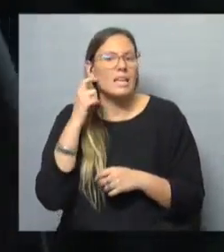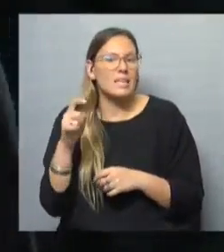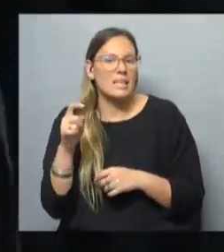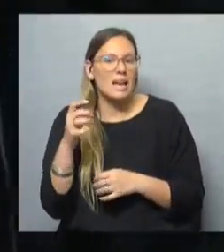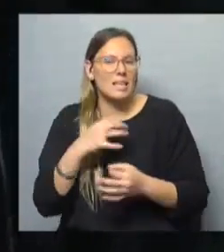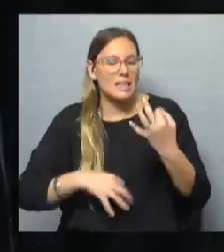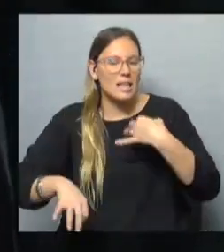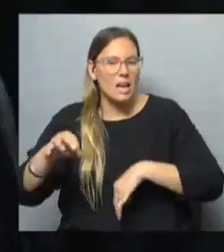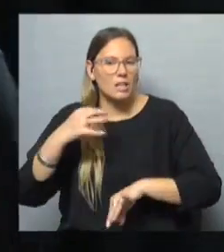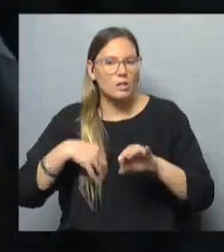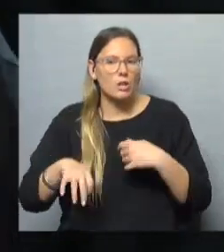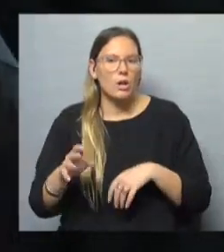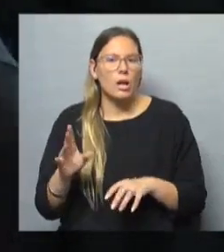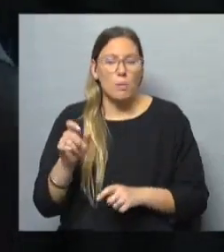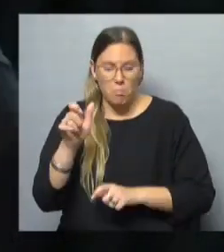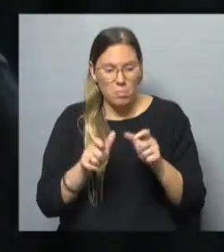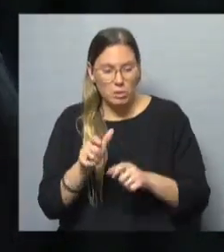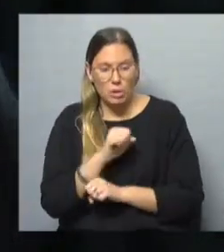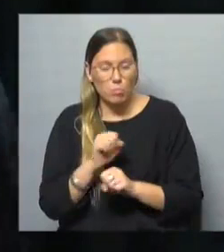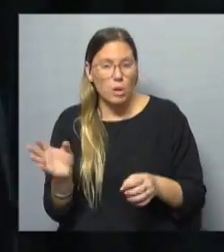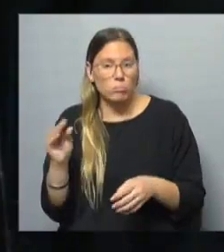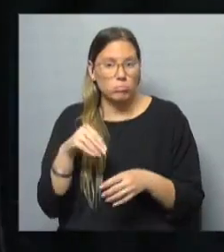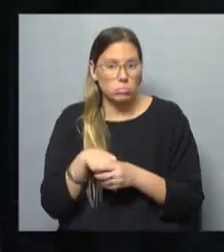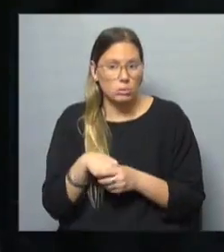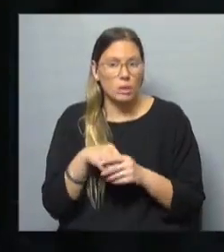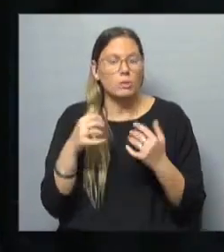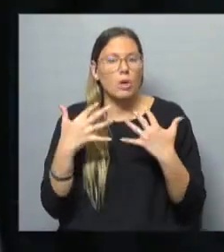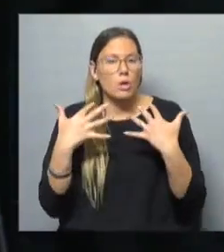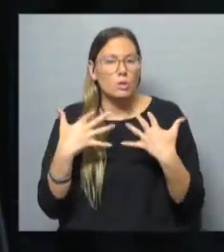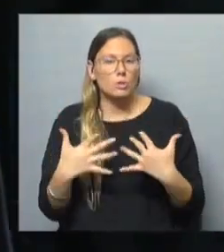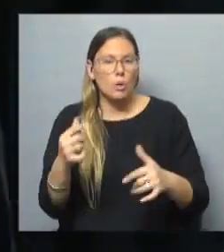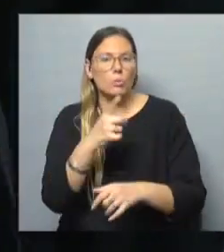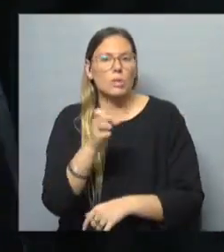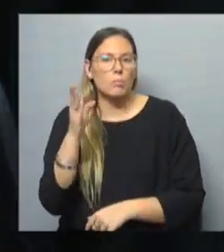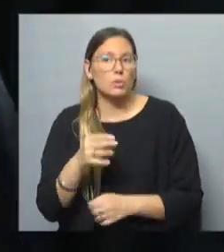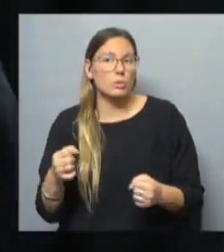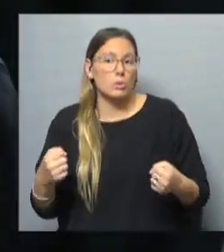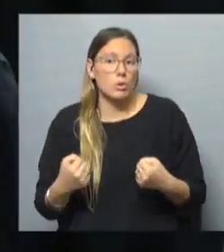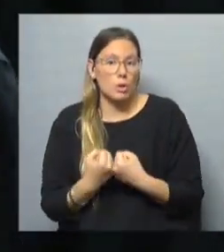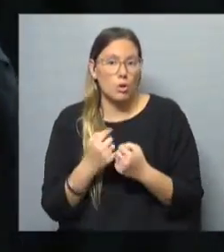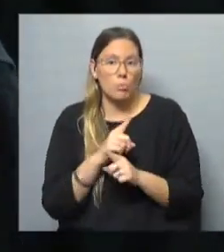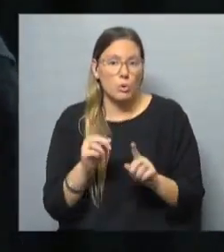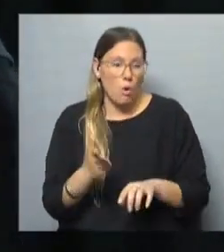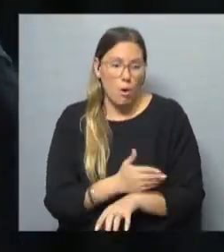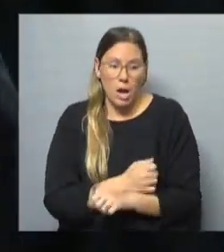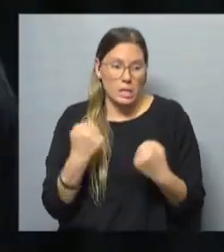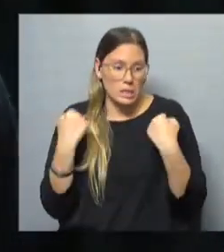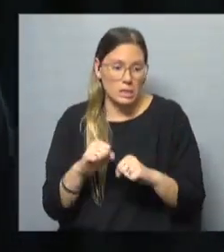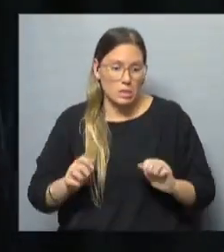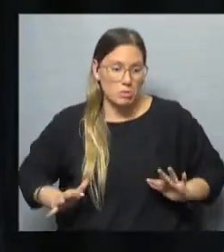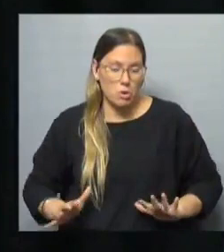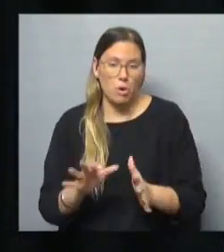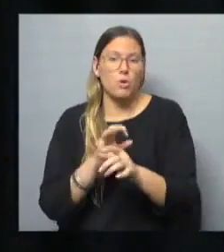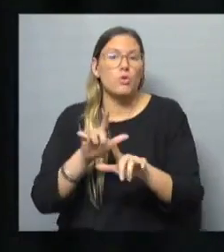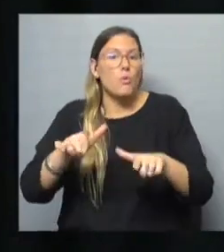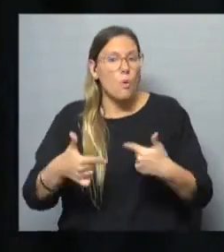esta teatralidad, es involucrar al público, ¿sí? Estos shows, al ser 100% improvisados, no son preensayados ni guionados, ¿sí?